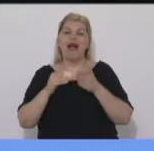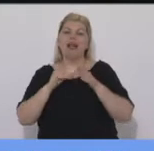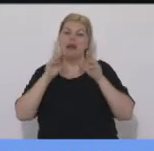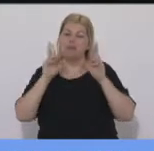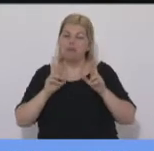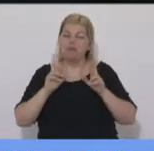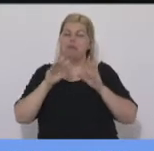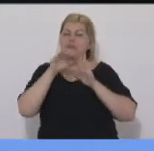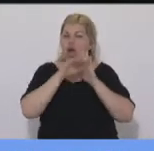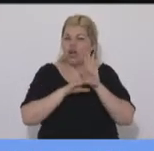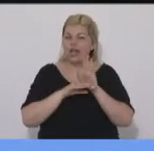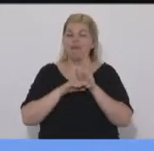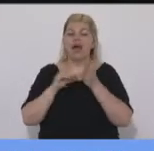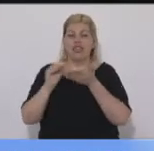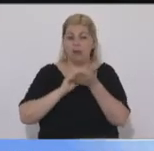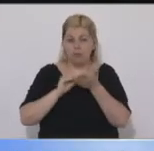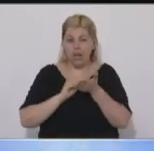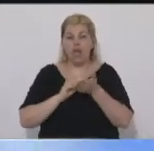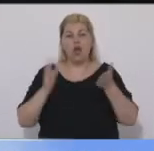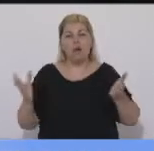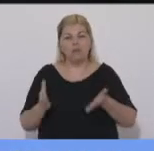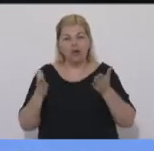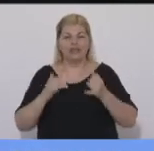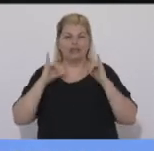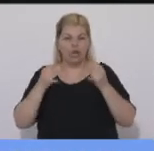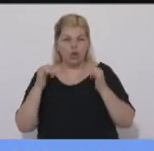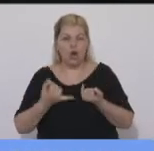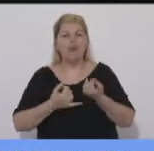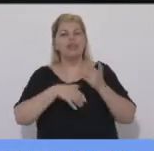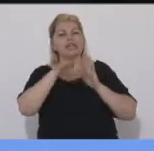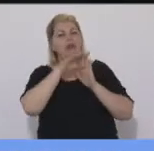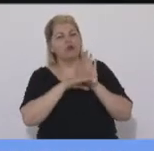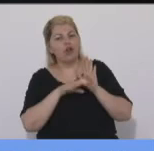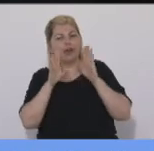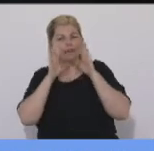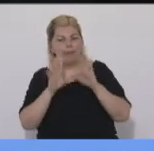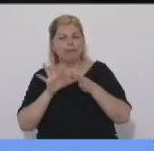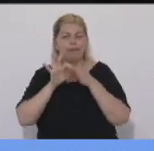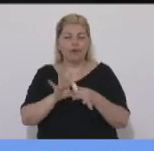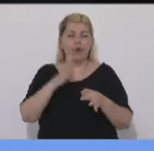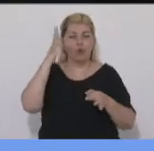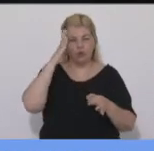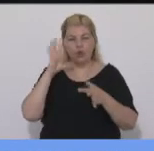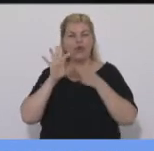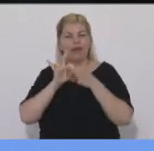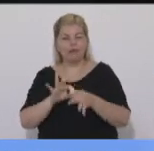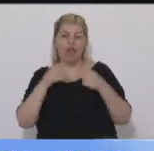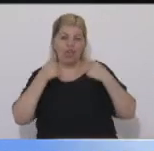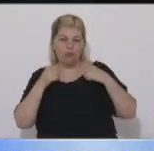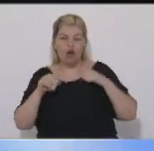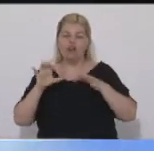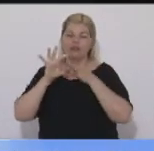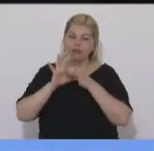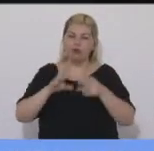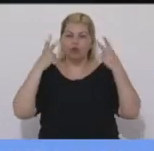continua, de potenciar joven, con programas que tienen que ver con la cultura, con el deporte, con el turismo, que